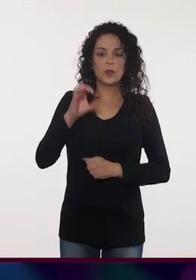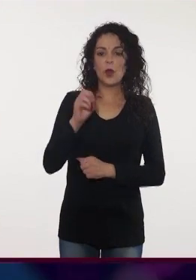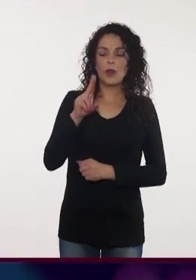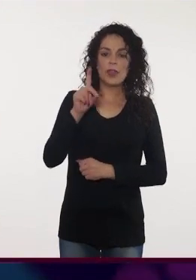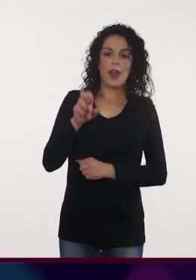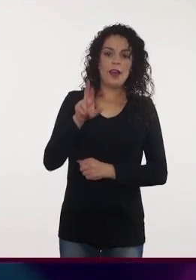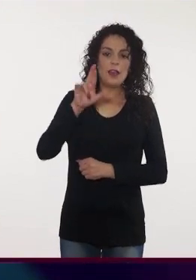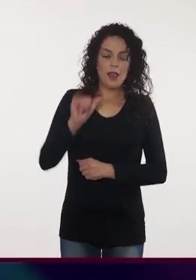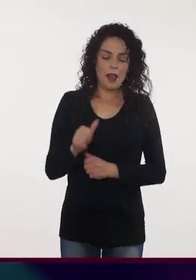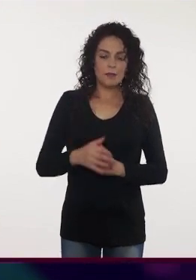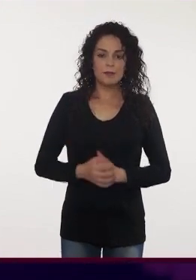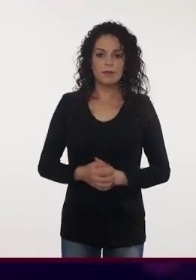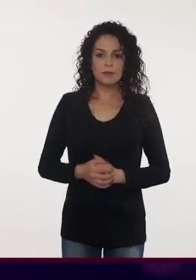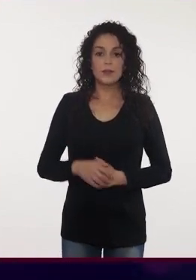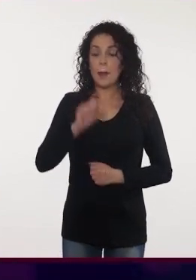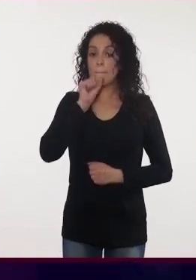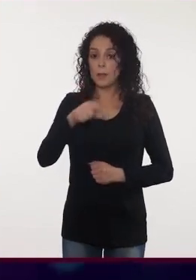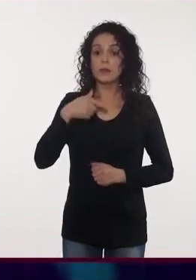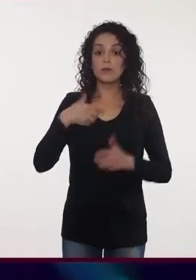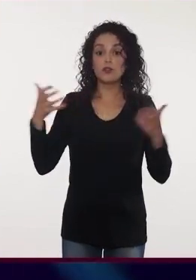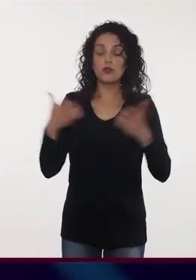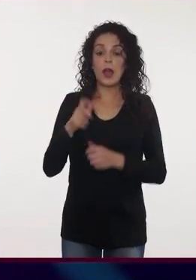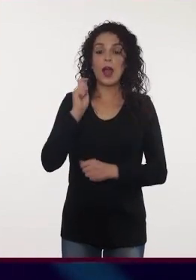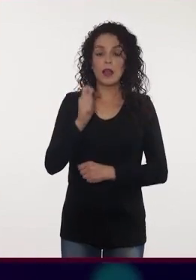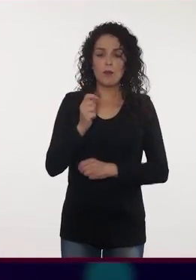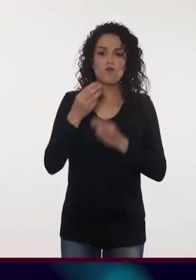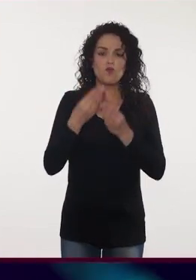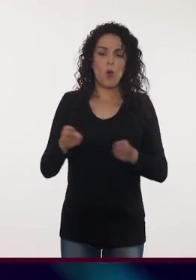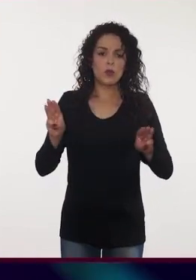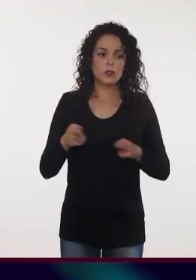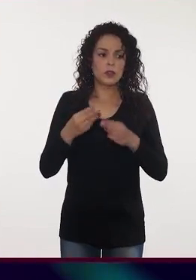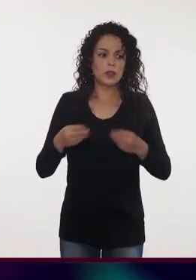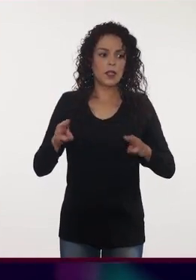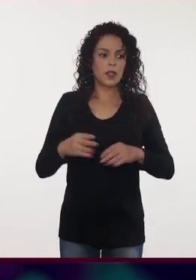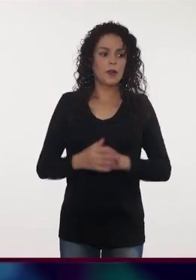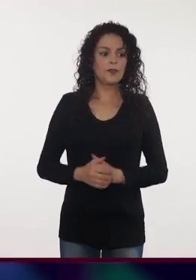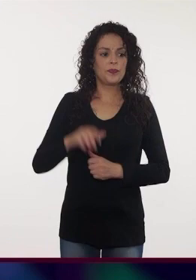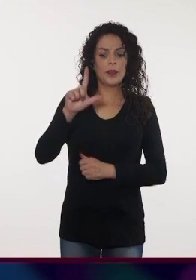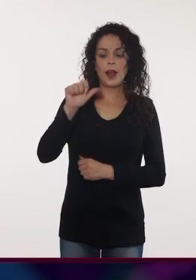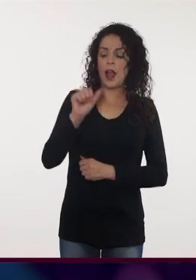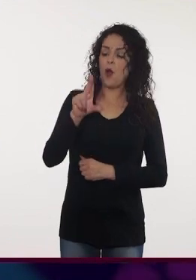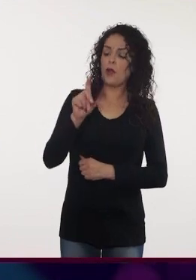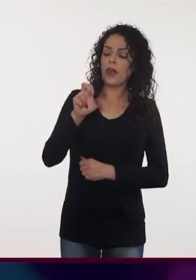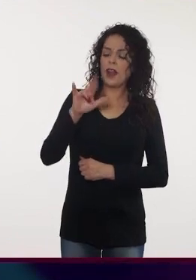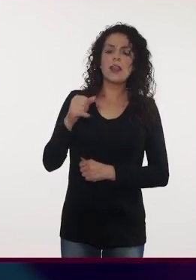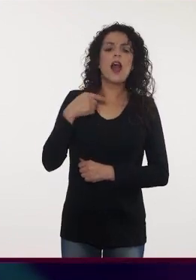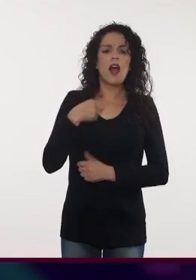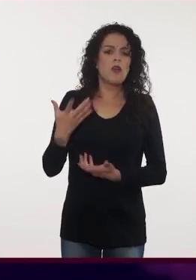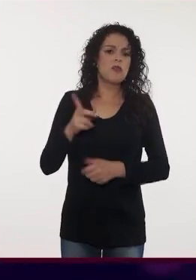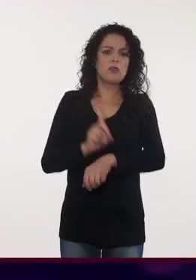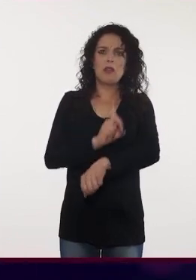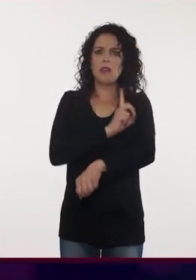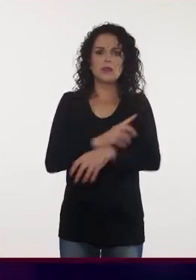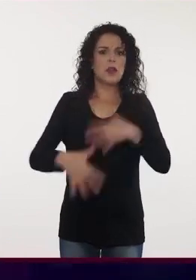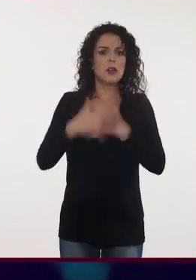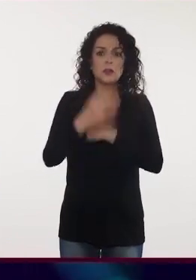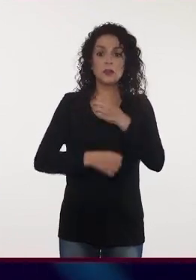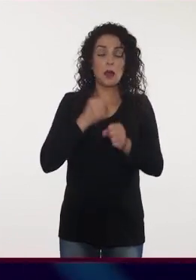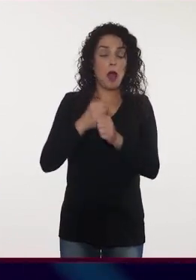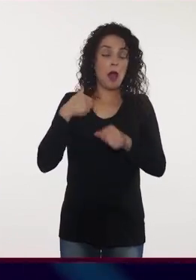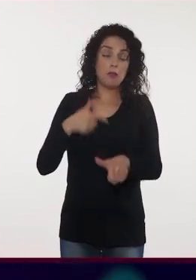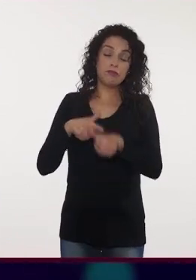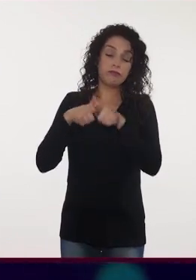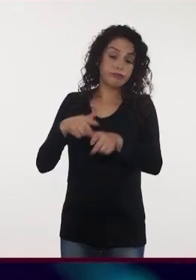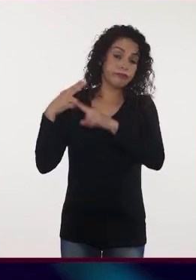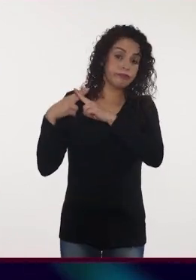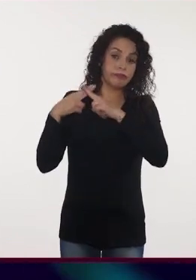y también soy músico. Me dedico a la laudería desde hace 15 años. Yo